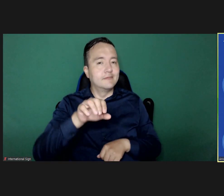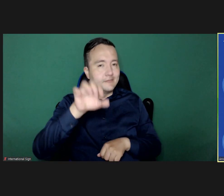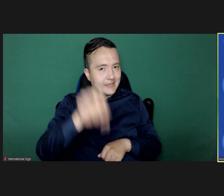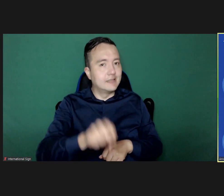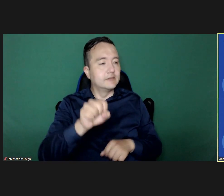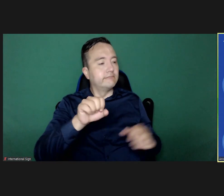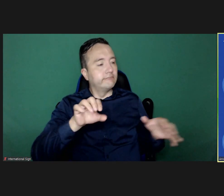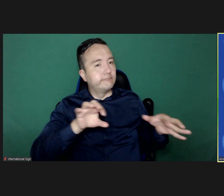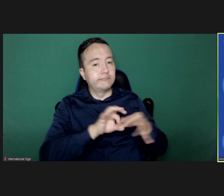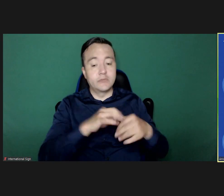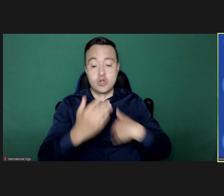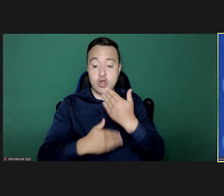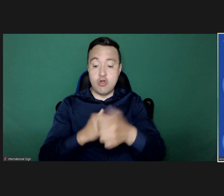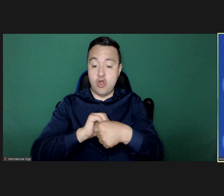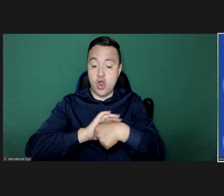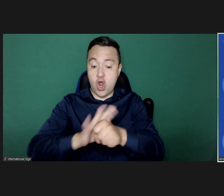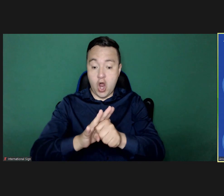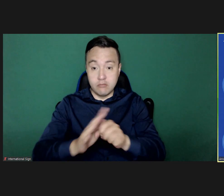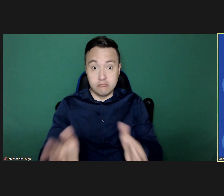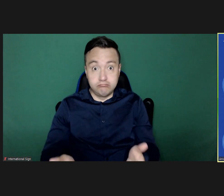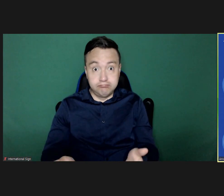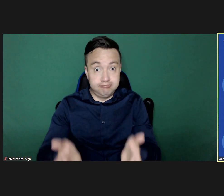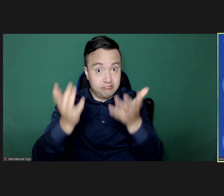y definitivamente debemos tener